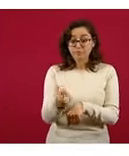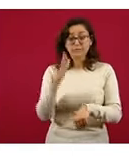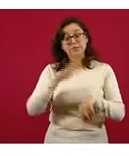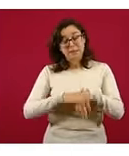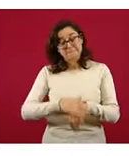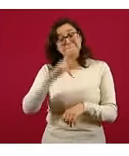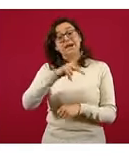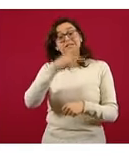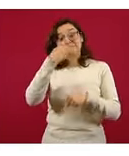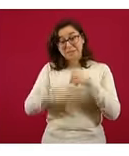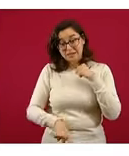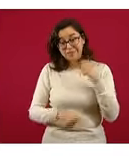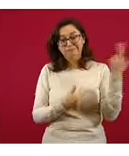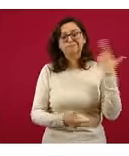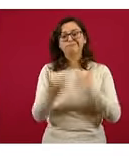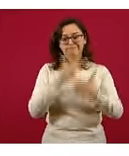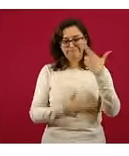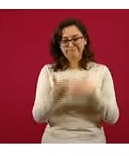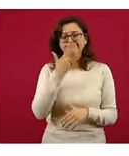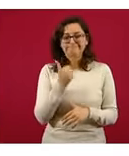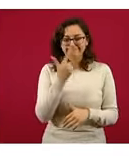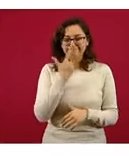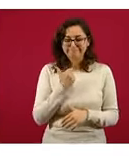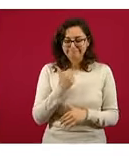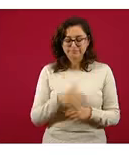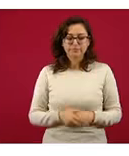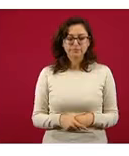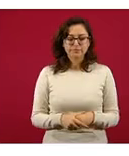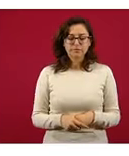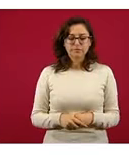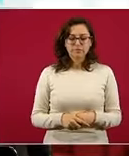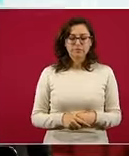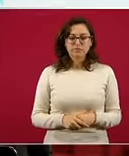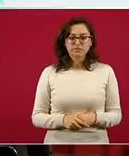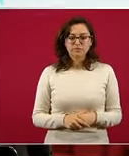de regresar al color rojo.